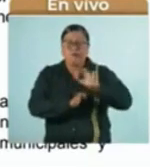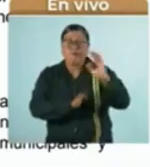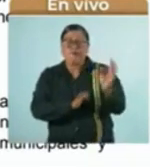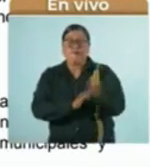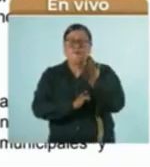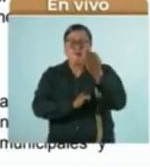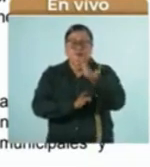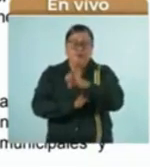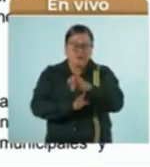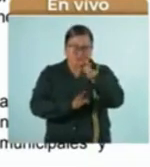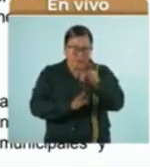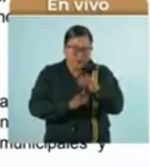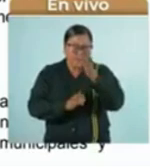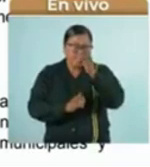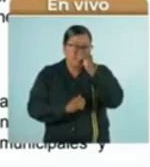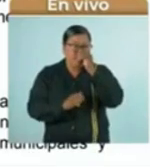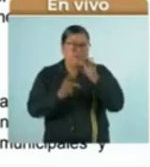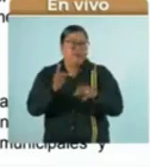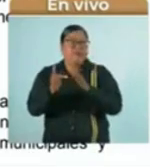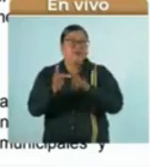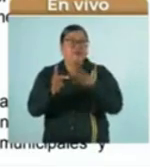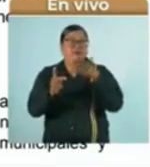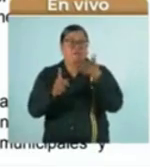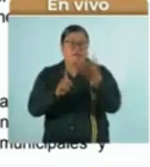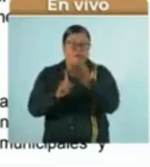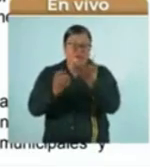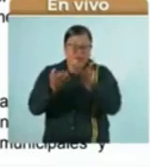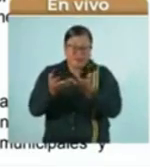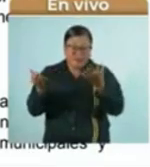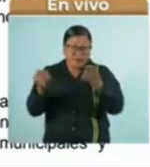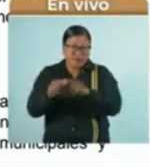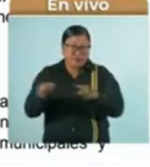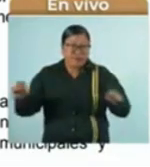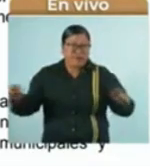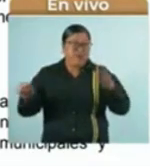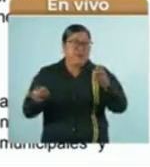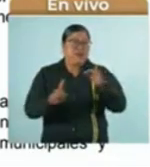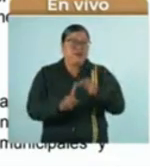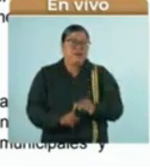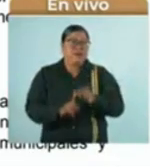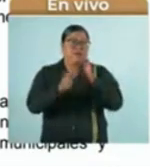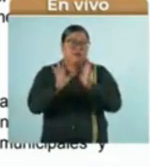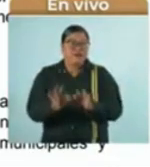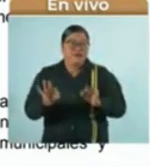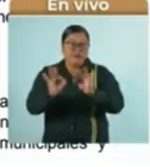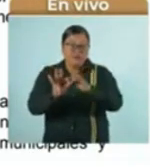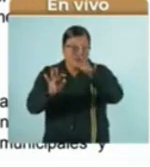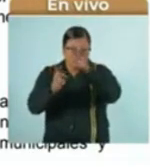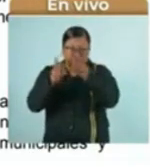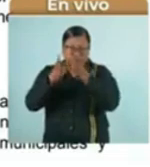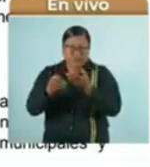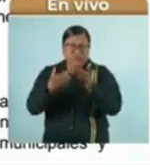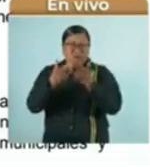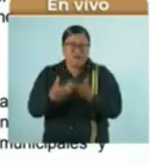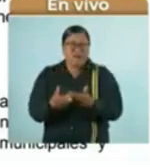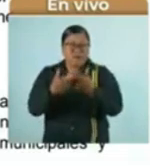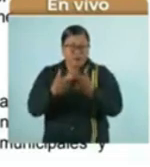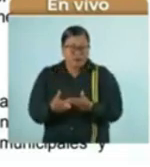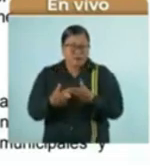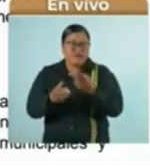y federales. Segundo, el ordenamiento territorial es una herramienta fundamental que permite el desarrollo sustentable y